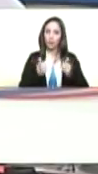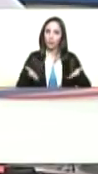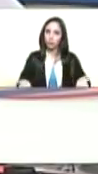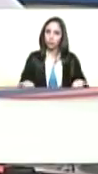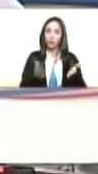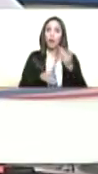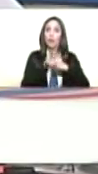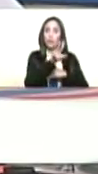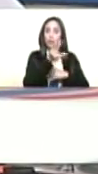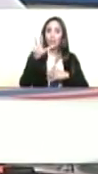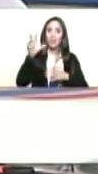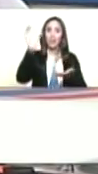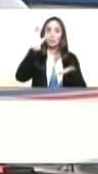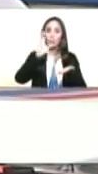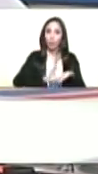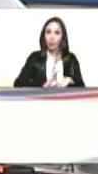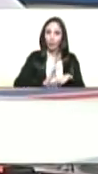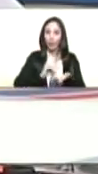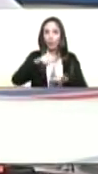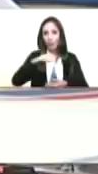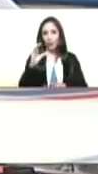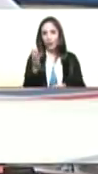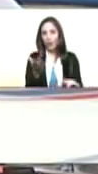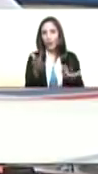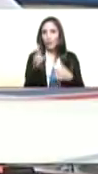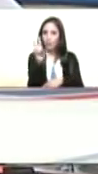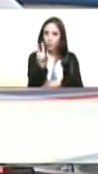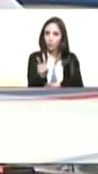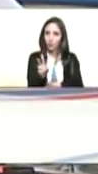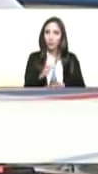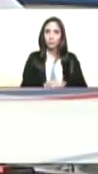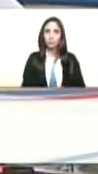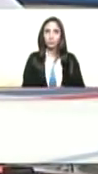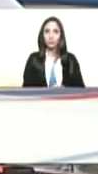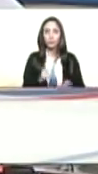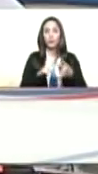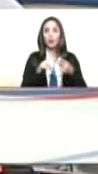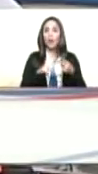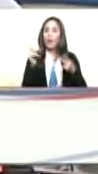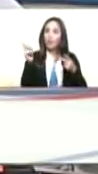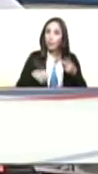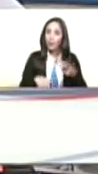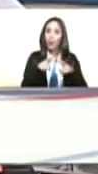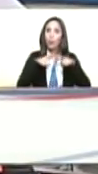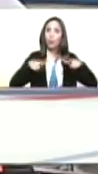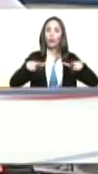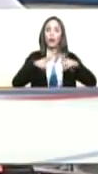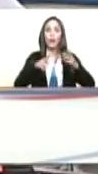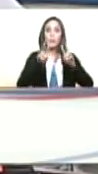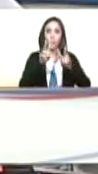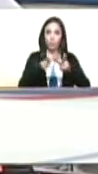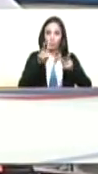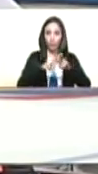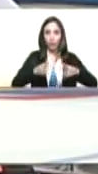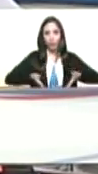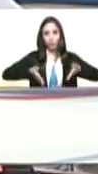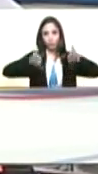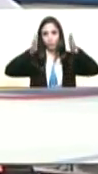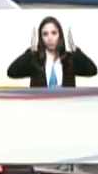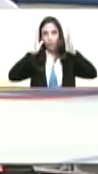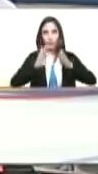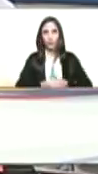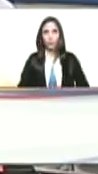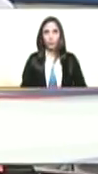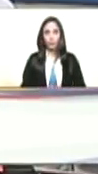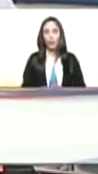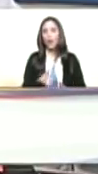23 ciudades capitales. Se incluye además los urbanismos de la Gran Misión Vivienda Venezuela, que le hemos llamado el Plan de los